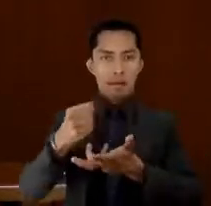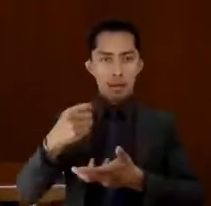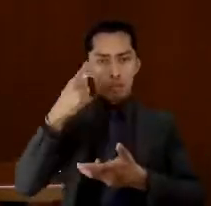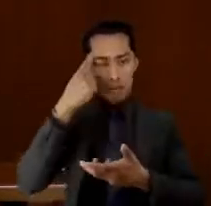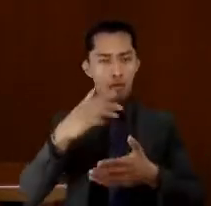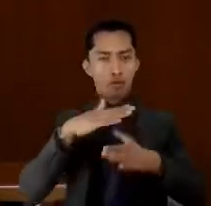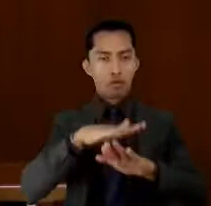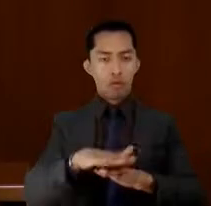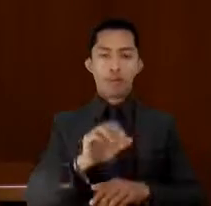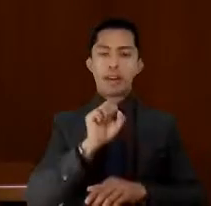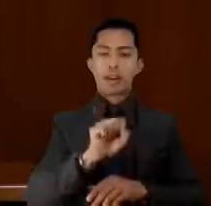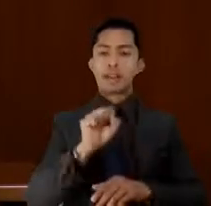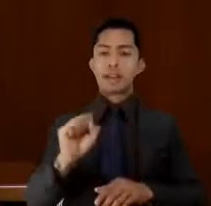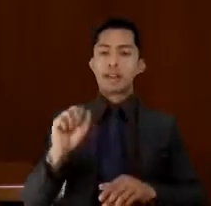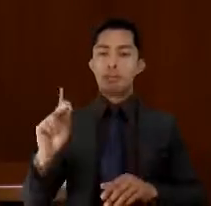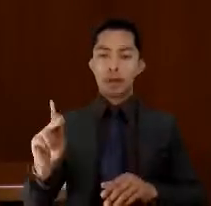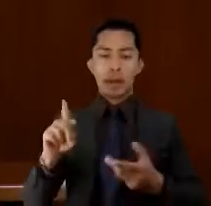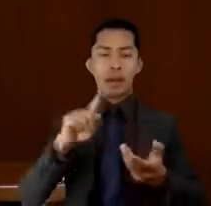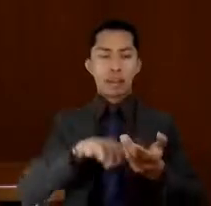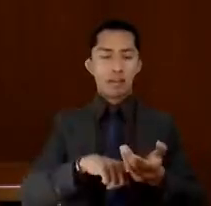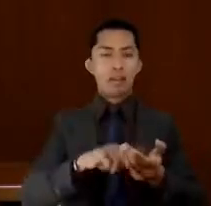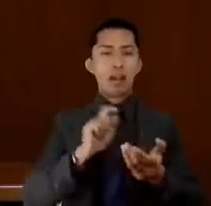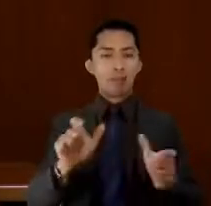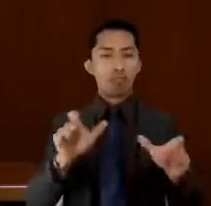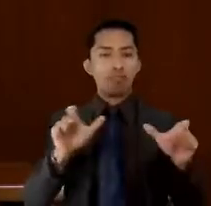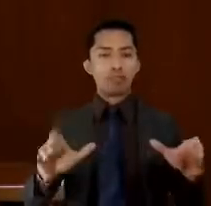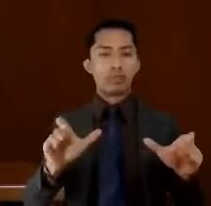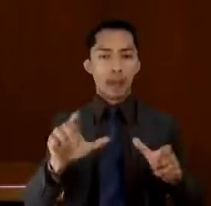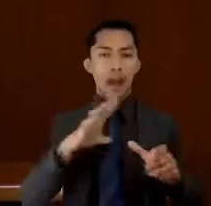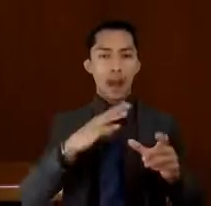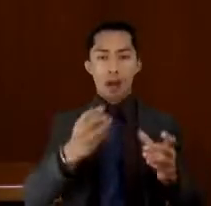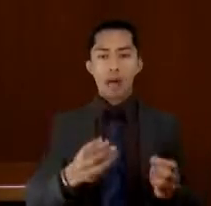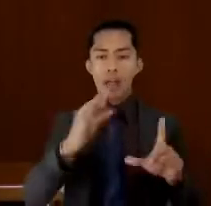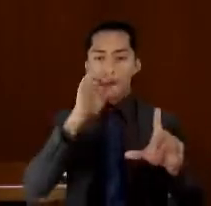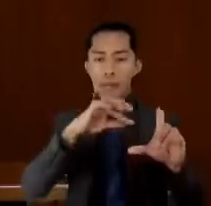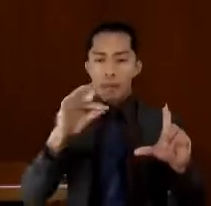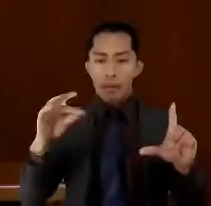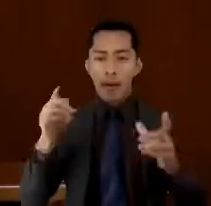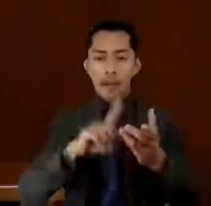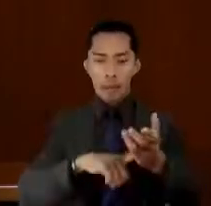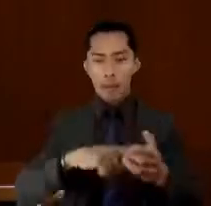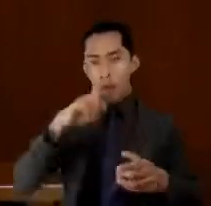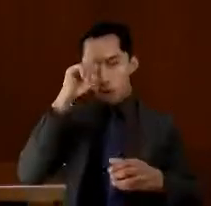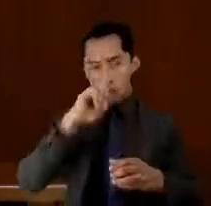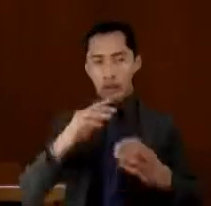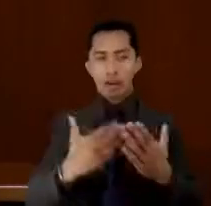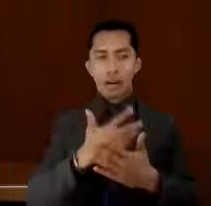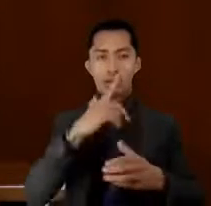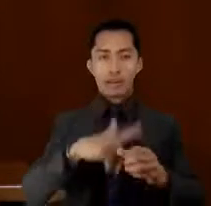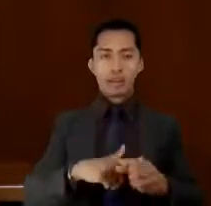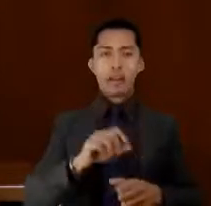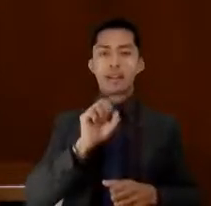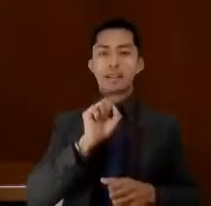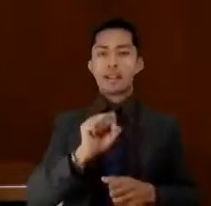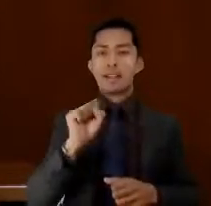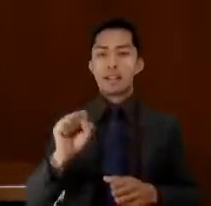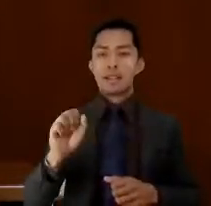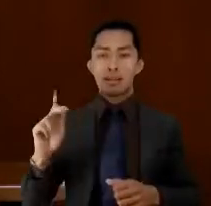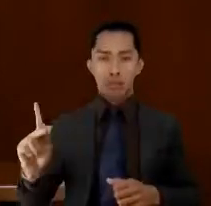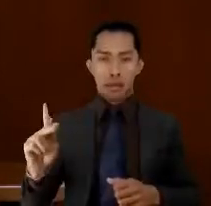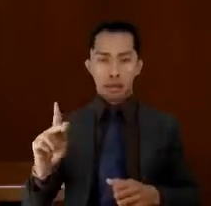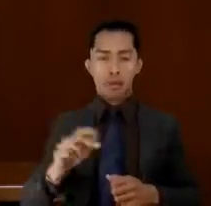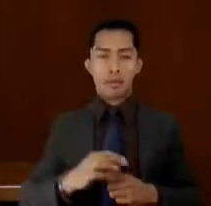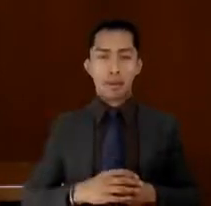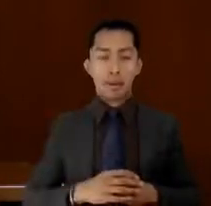materia de seguridad pública, conforme los indicadores que establezca el Consejo Nacional de Seguridad Pública.